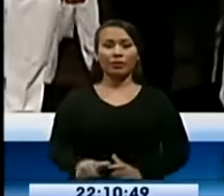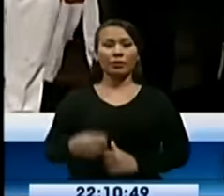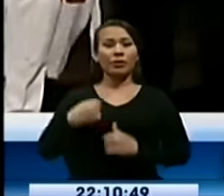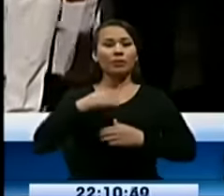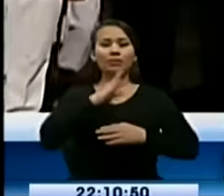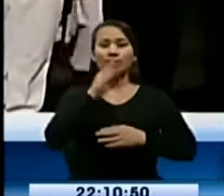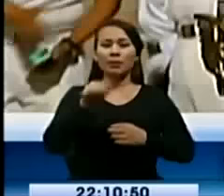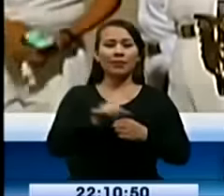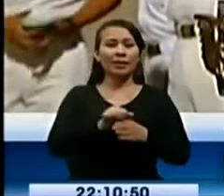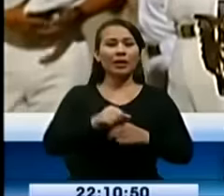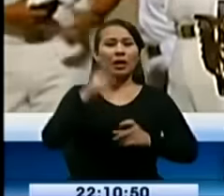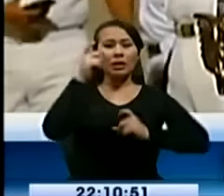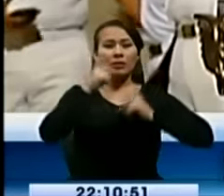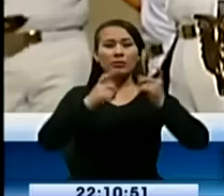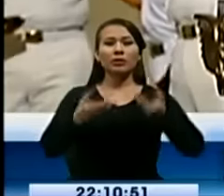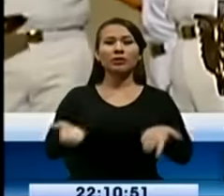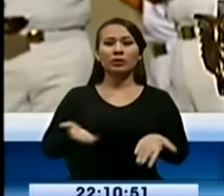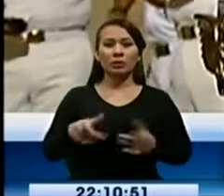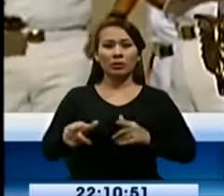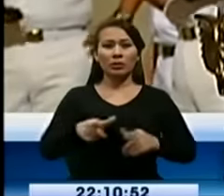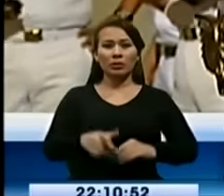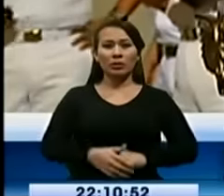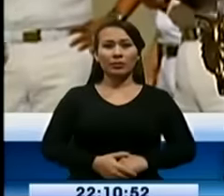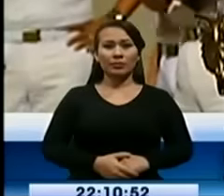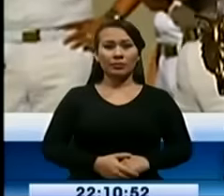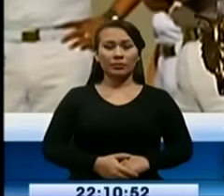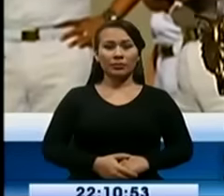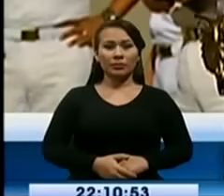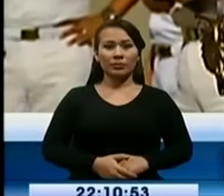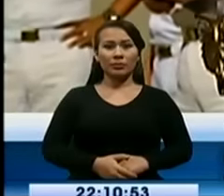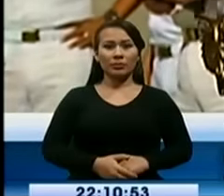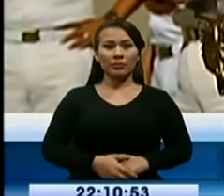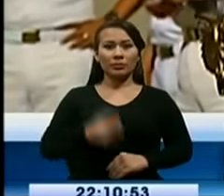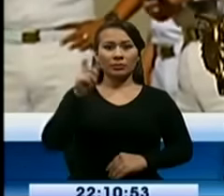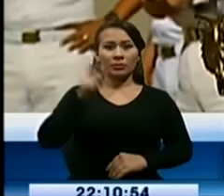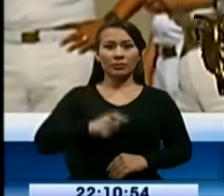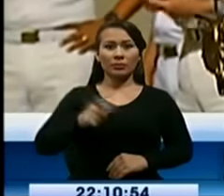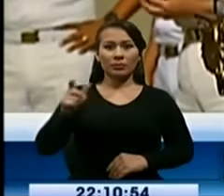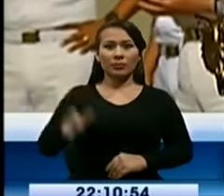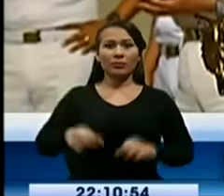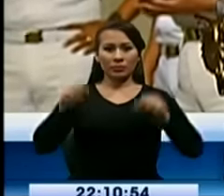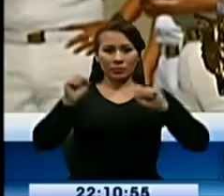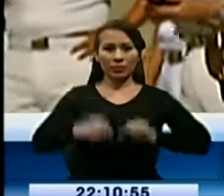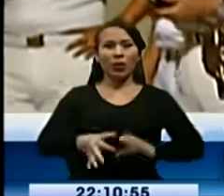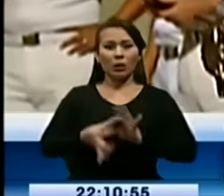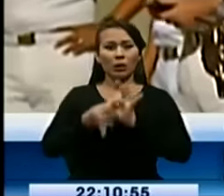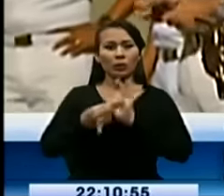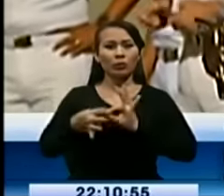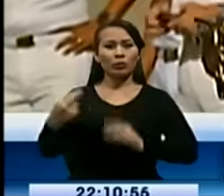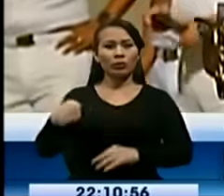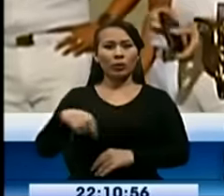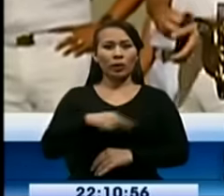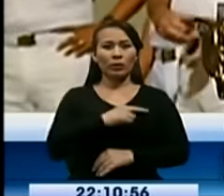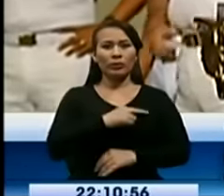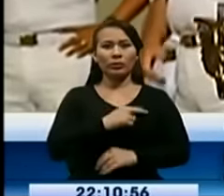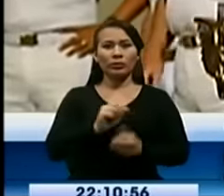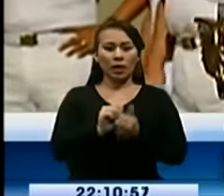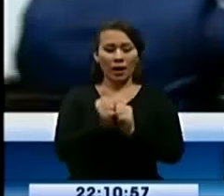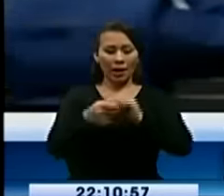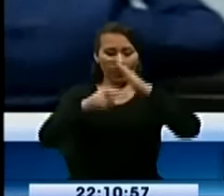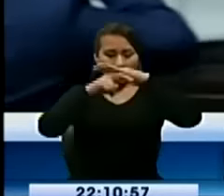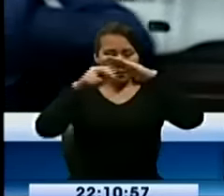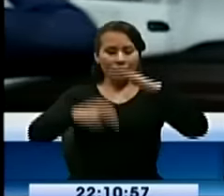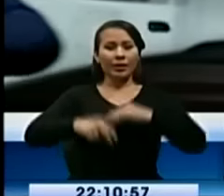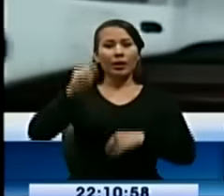emoción al saber que tenemos dos héroes. Dos almas puras que estarán juntos a nosotros en cada salto de paracaidismo.